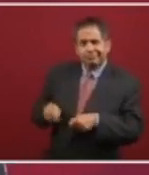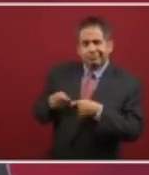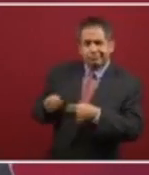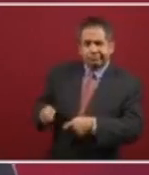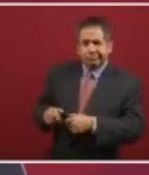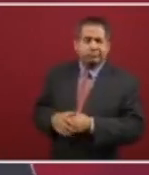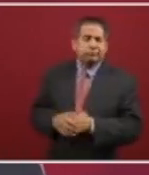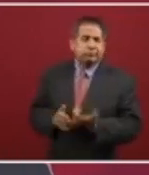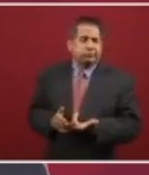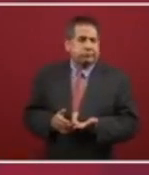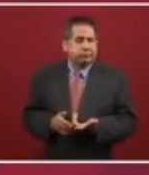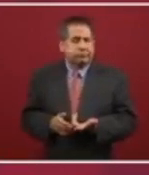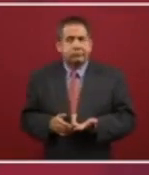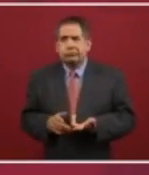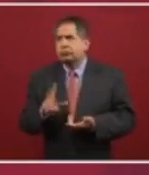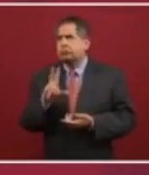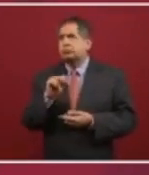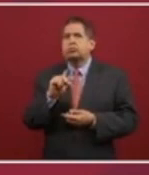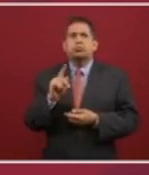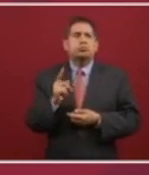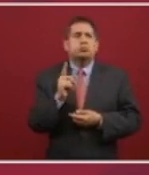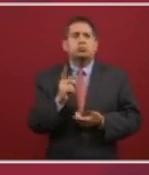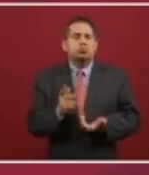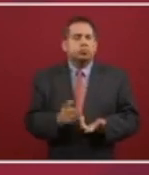que no sea nada más